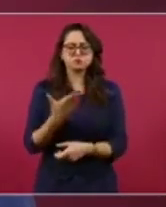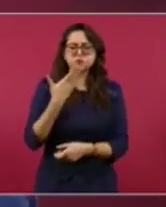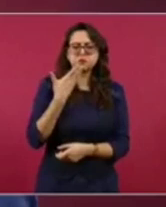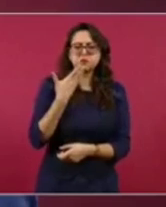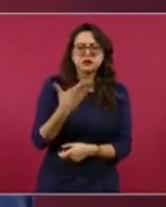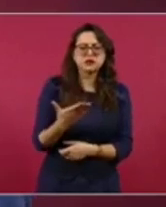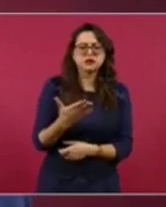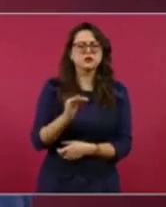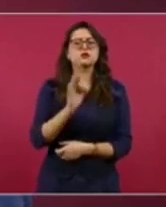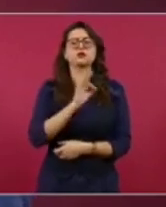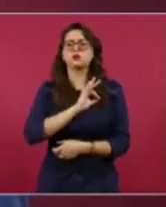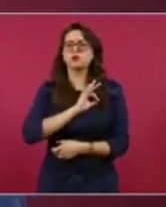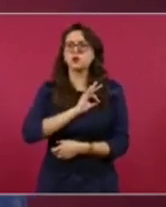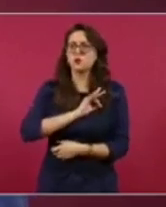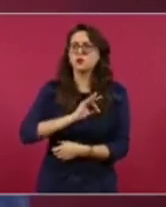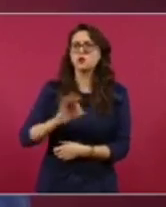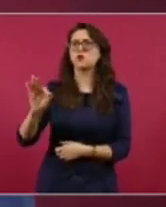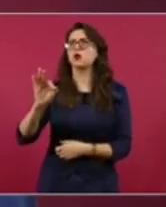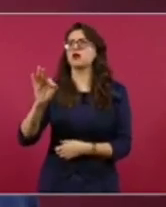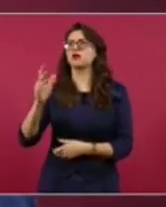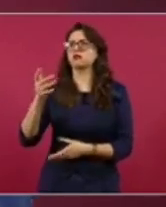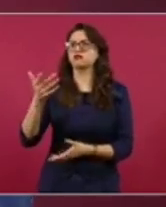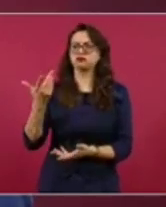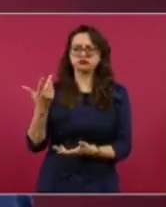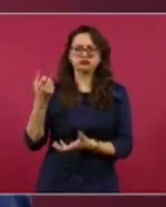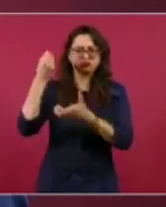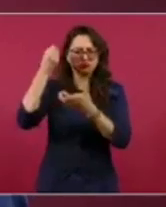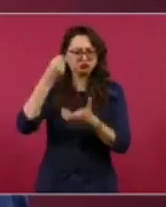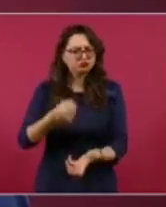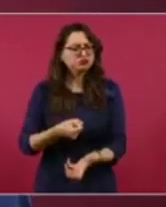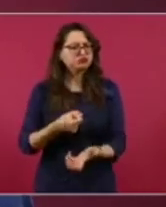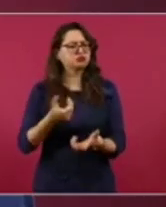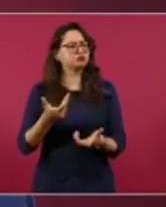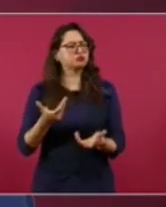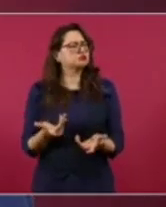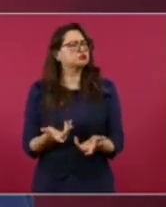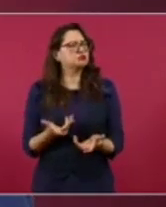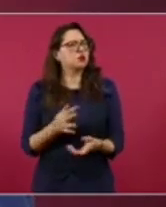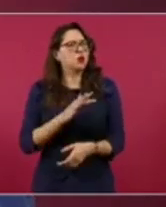hay estabilidad económica, financiera,